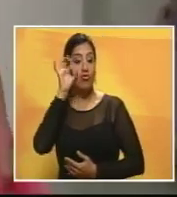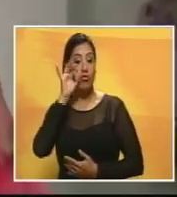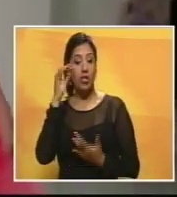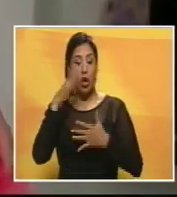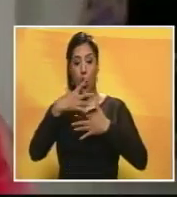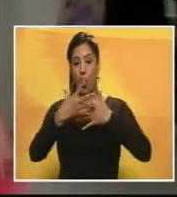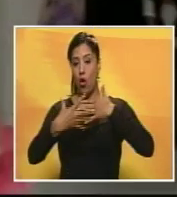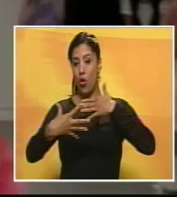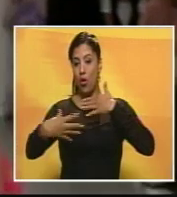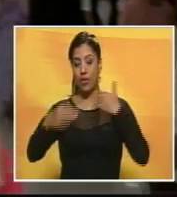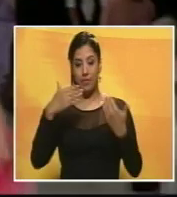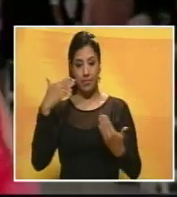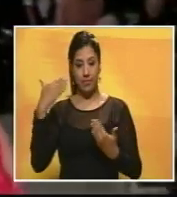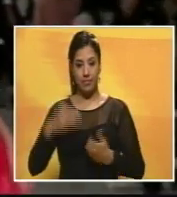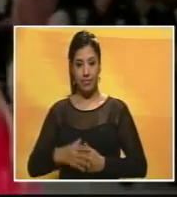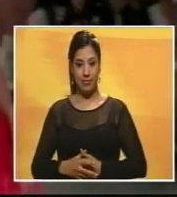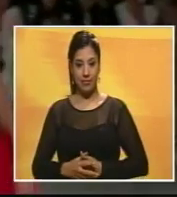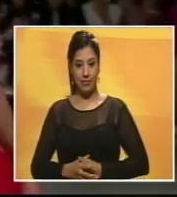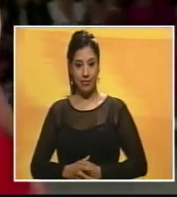larga cola.